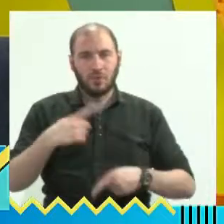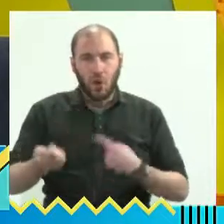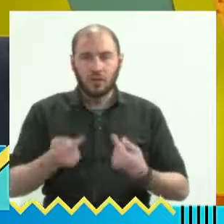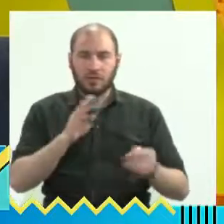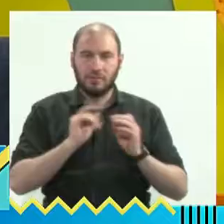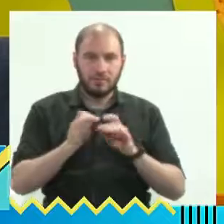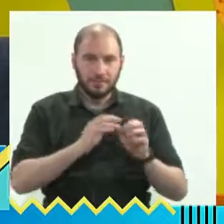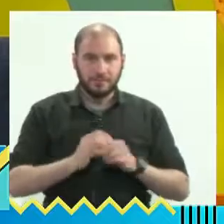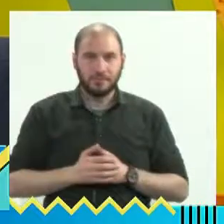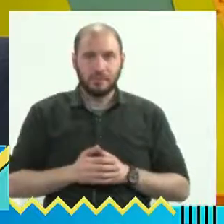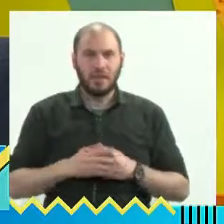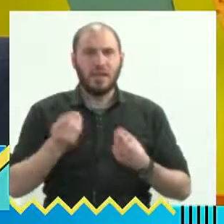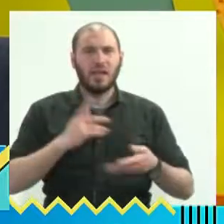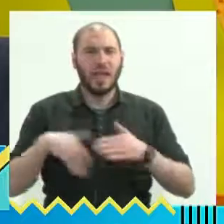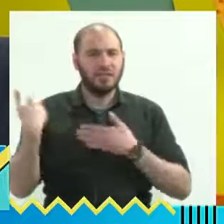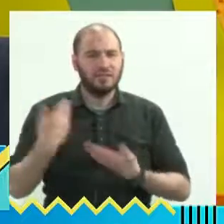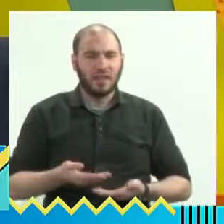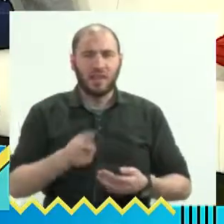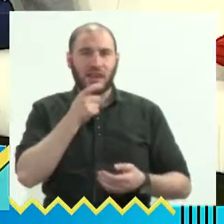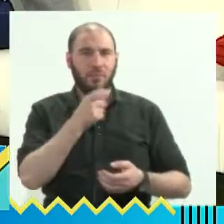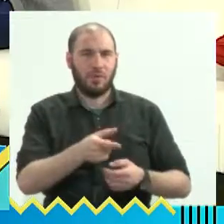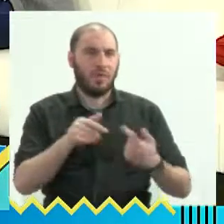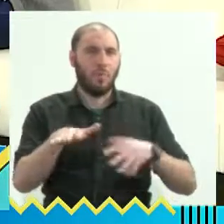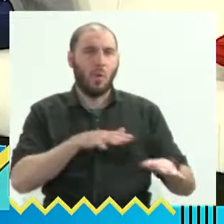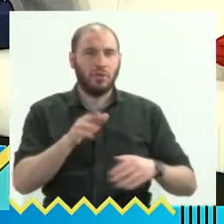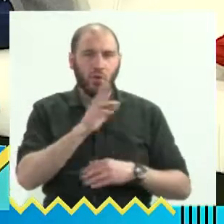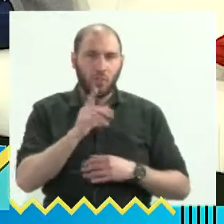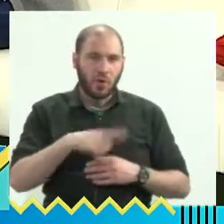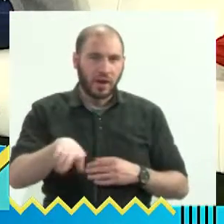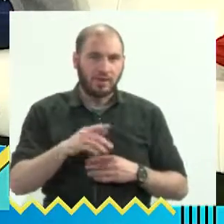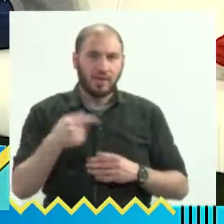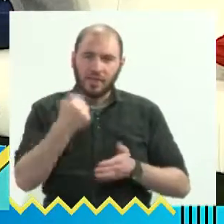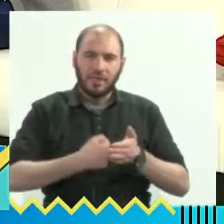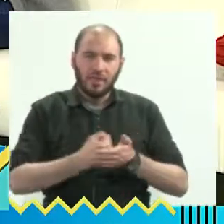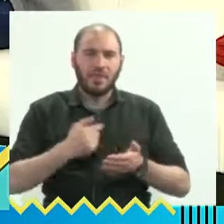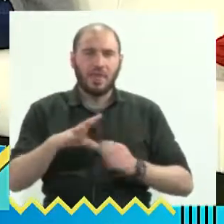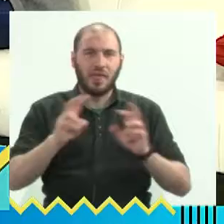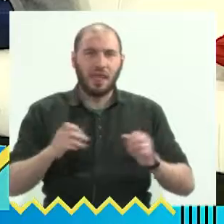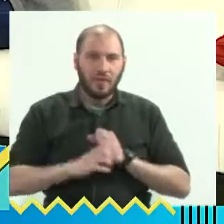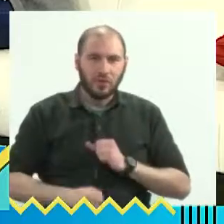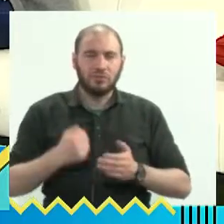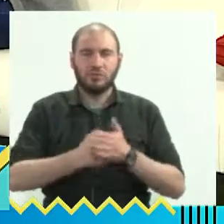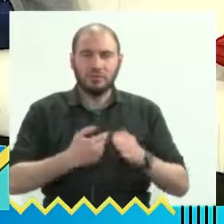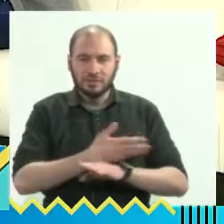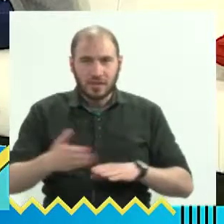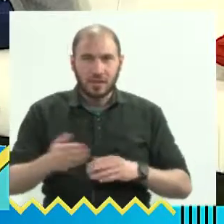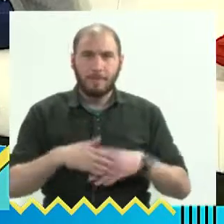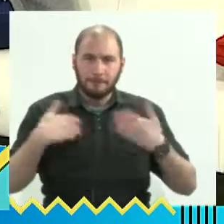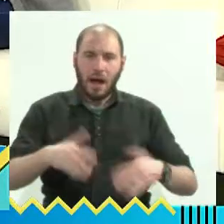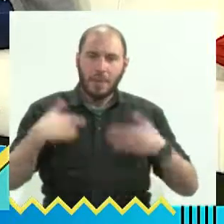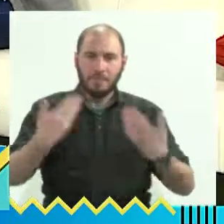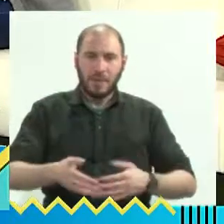están discutiendo, lo único que vienen a hacer es dar una respuesta a un movimiento de mujeres que fue a pelear por lo del aborto, que va a seguir peleando cada vez por